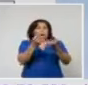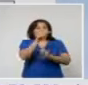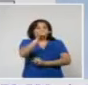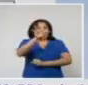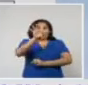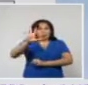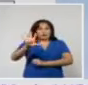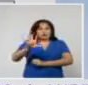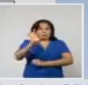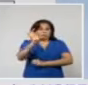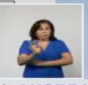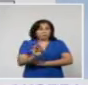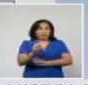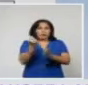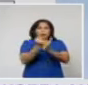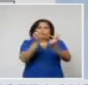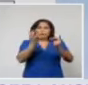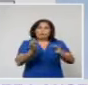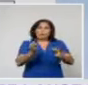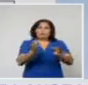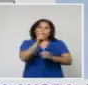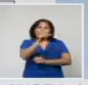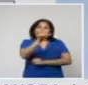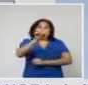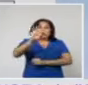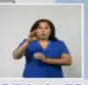185 confirmados,